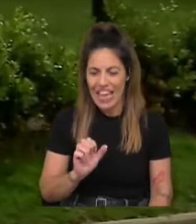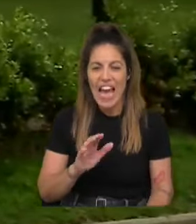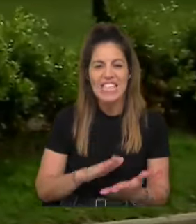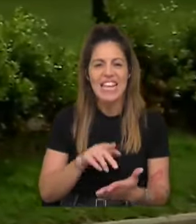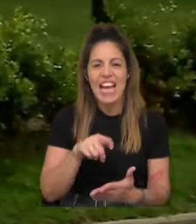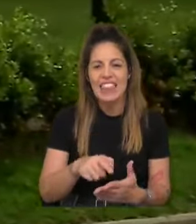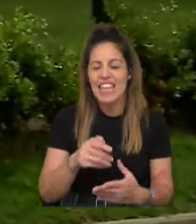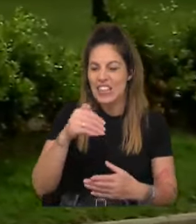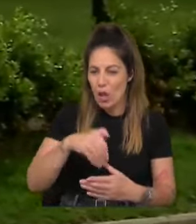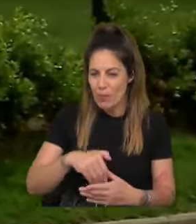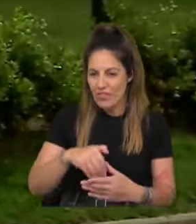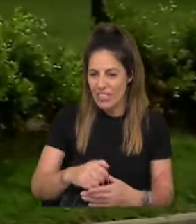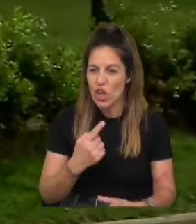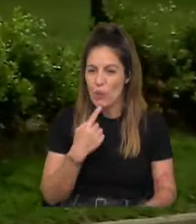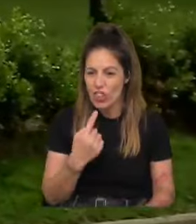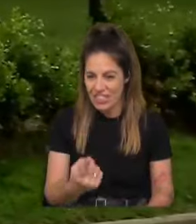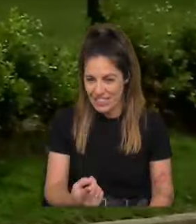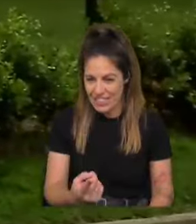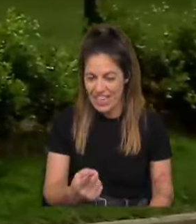plebiscito que vos